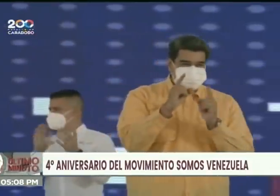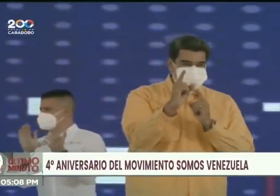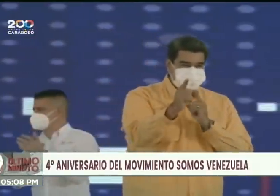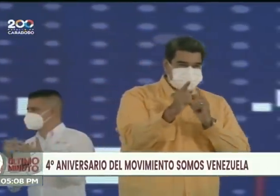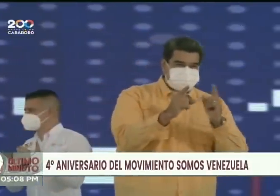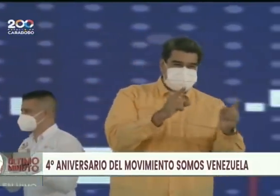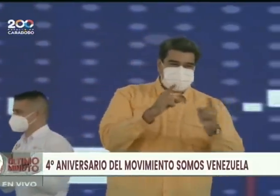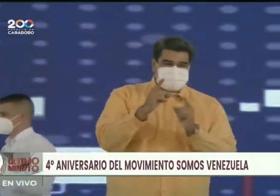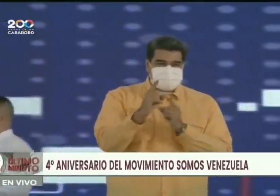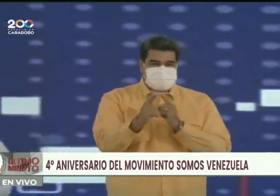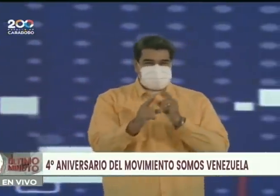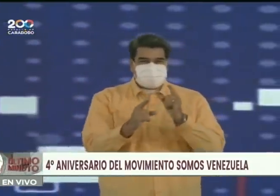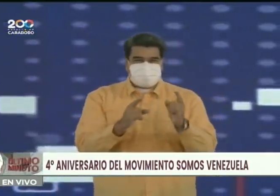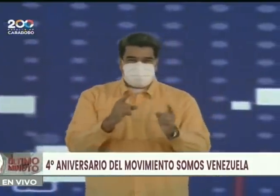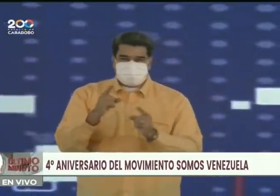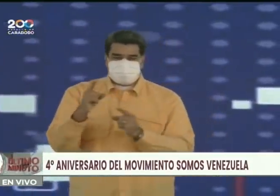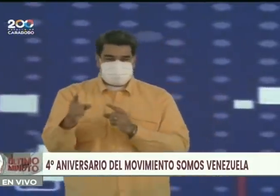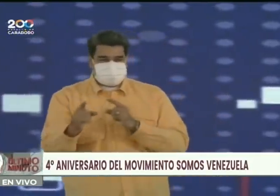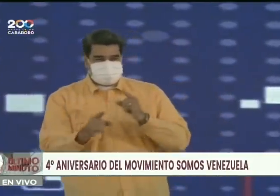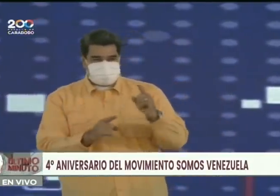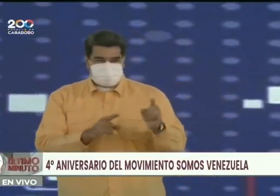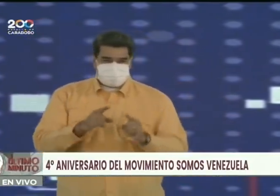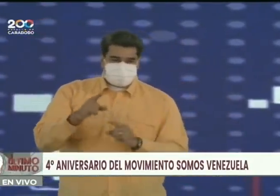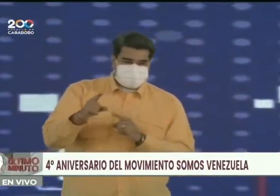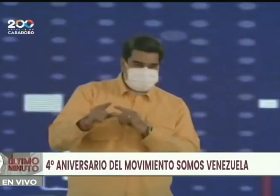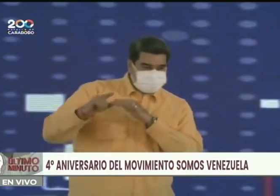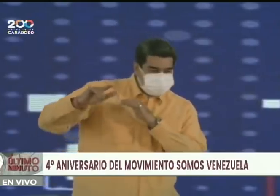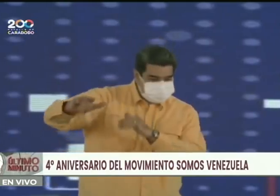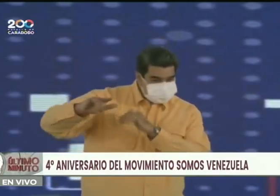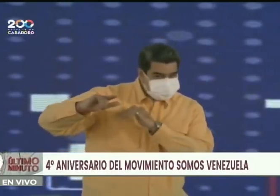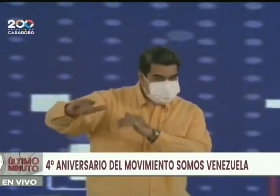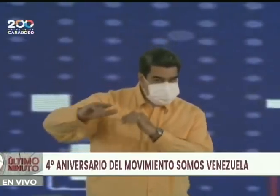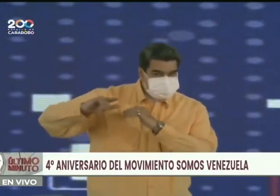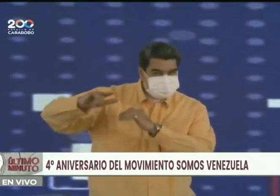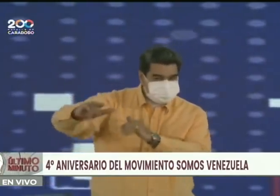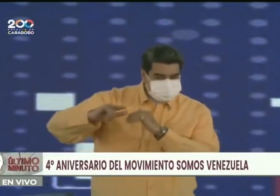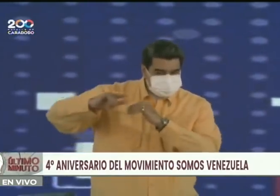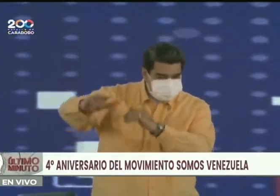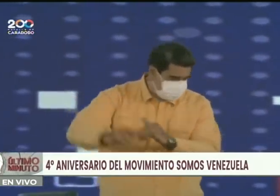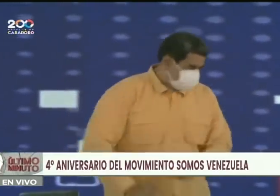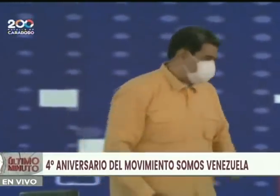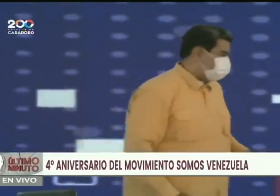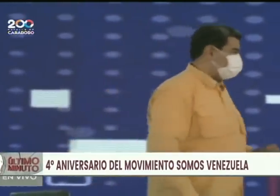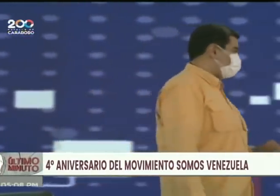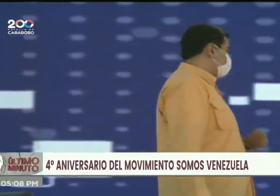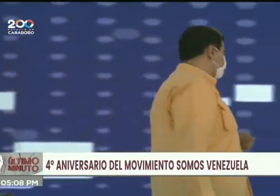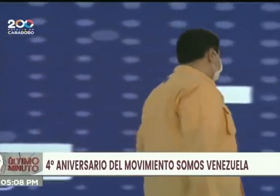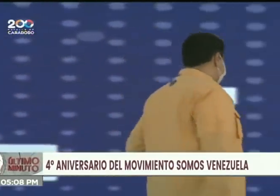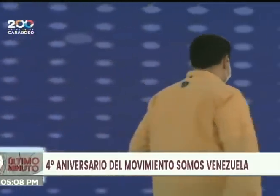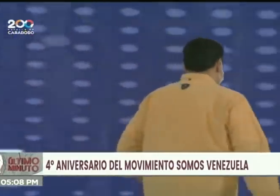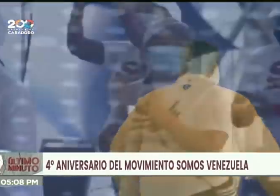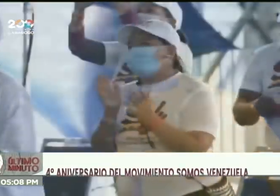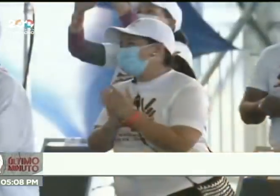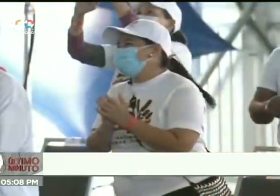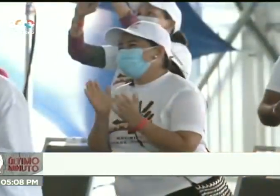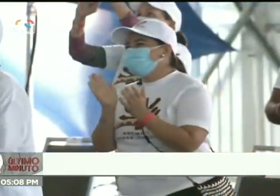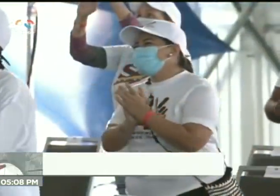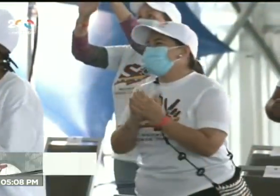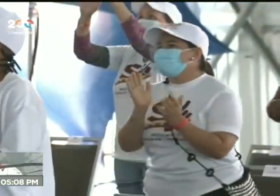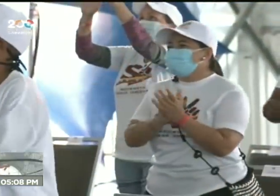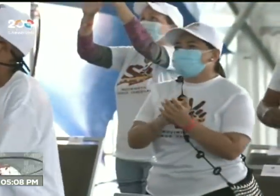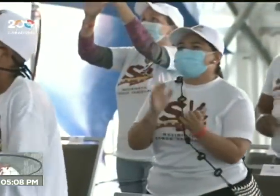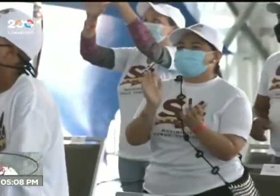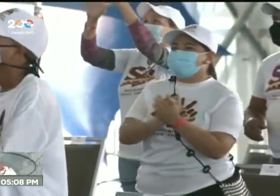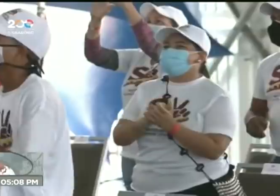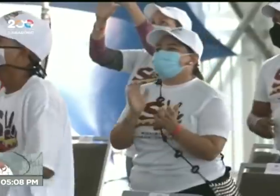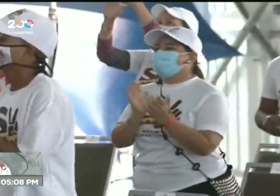Nicolás Maduro, con el movimiento Somos Venezuela, que ha tenido un papel fundamental en la protección al pueblo